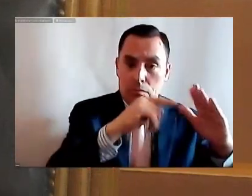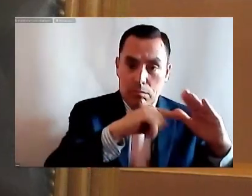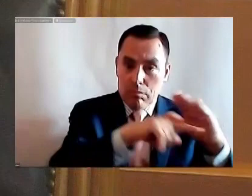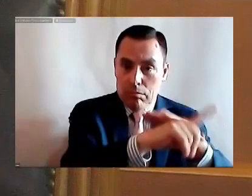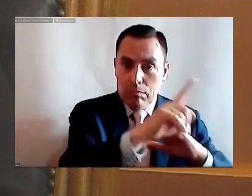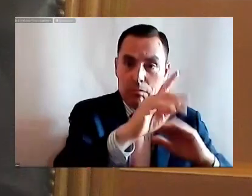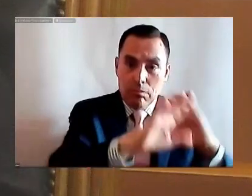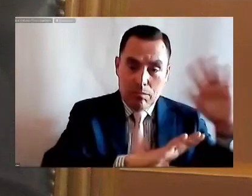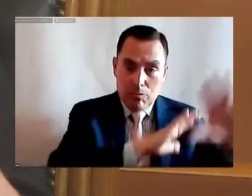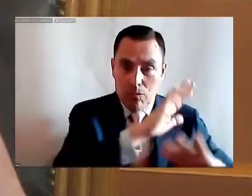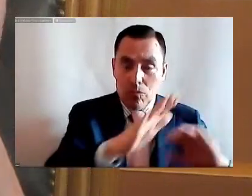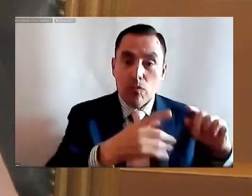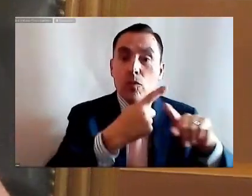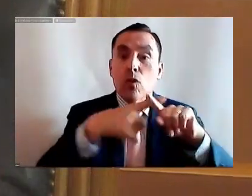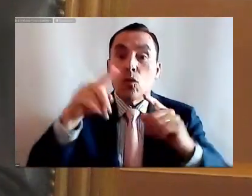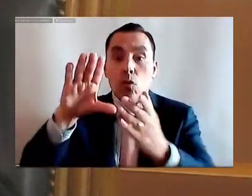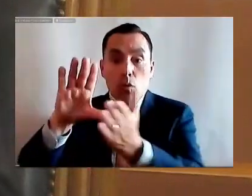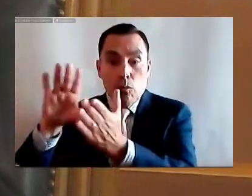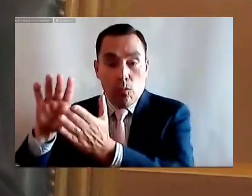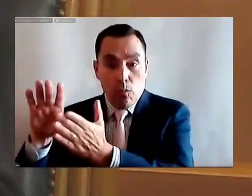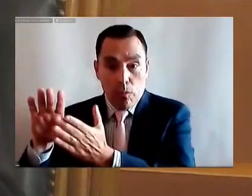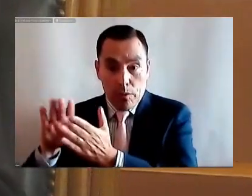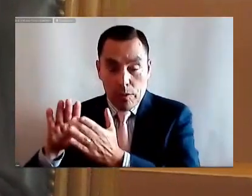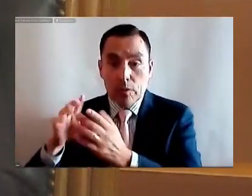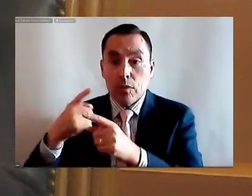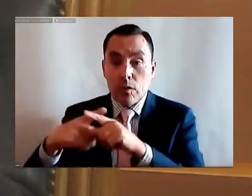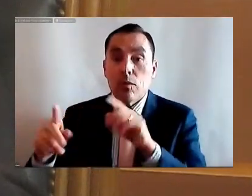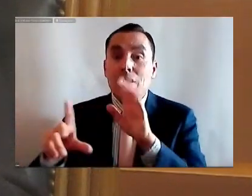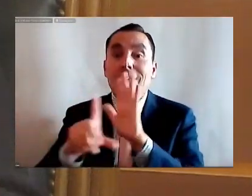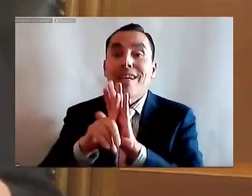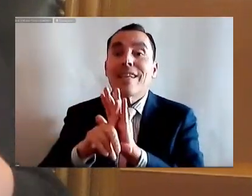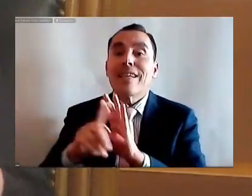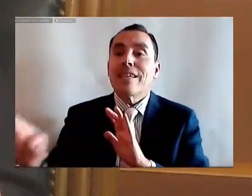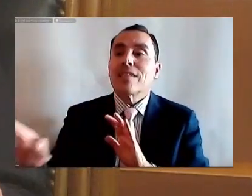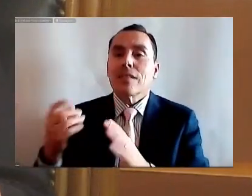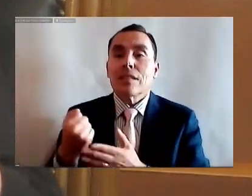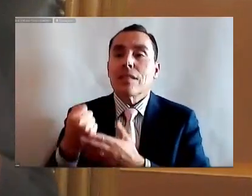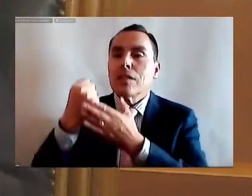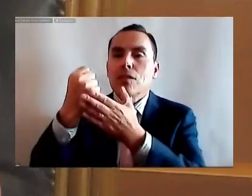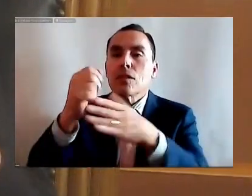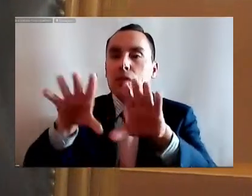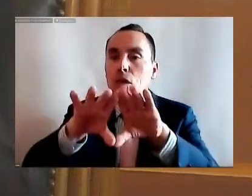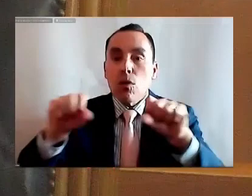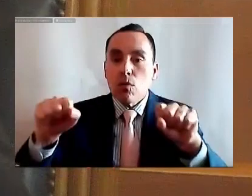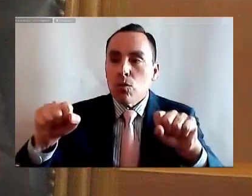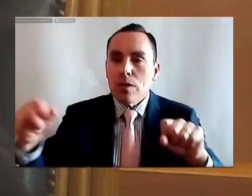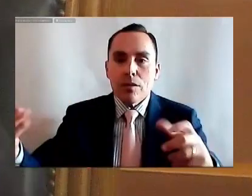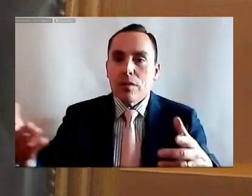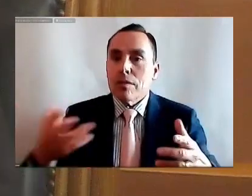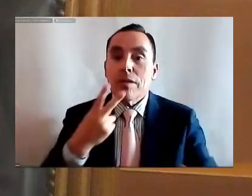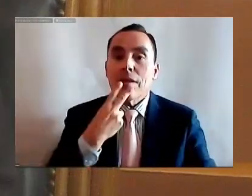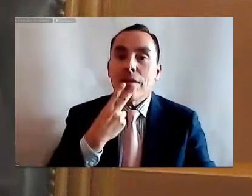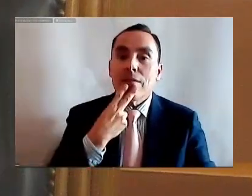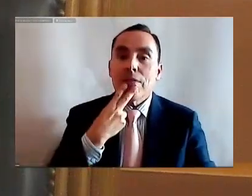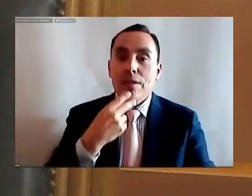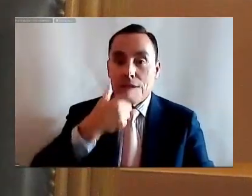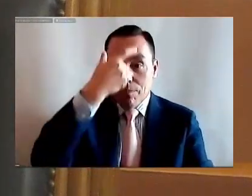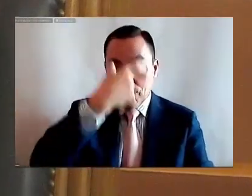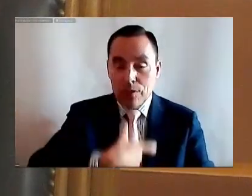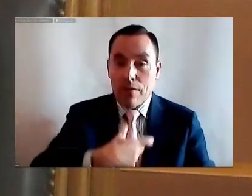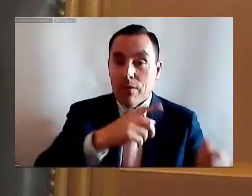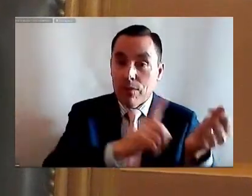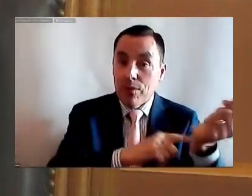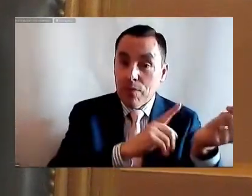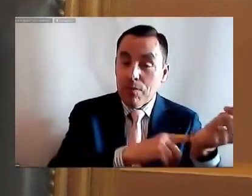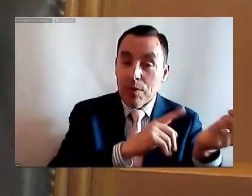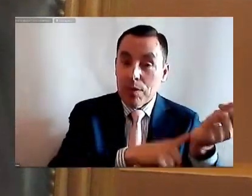otros países incluso se han englobado en legislaciones que dicen de conciliación de la vida personal, familiar e incluso con los tiempos